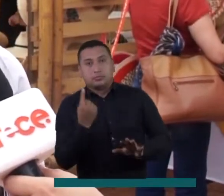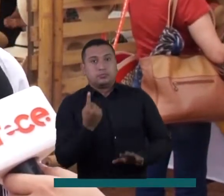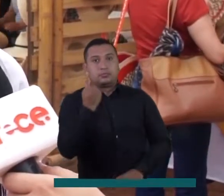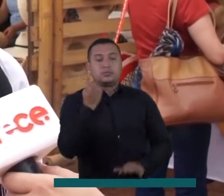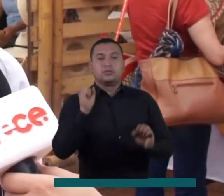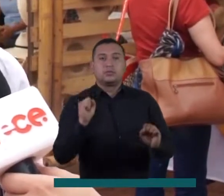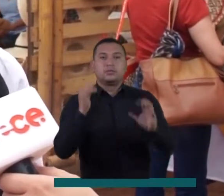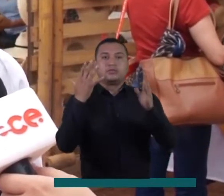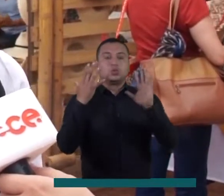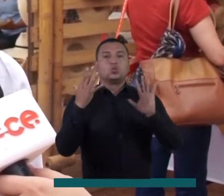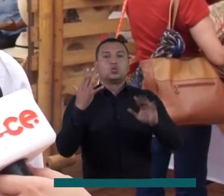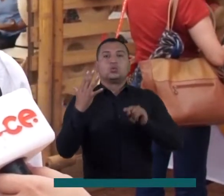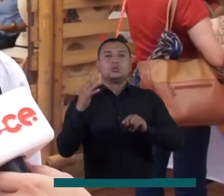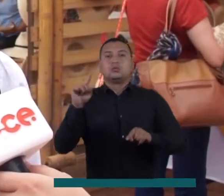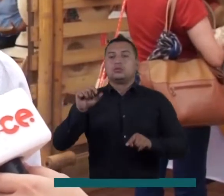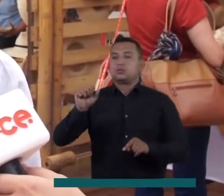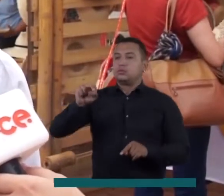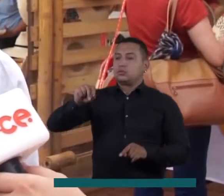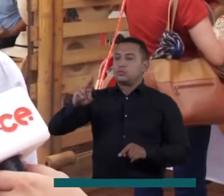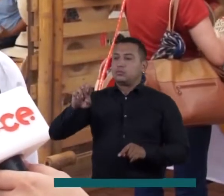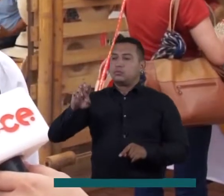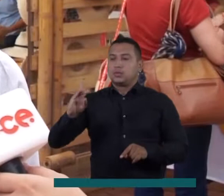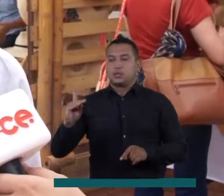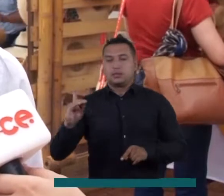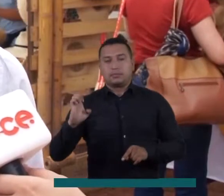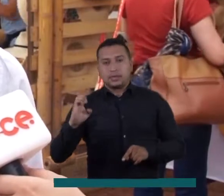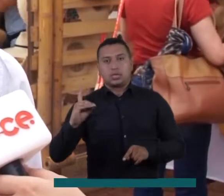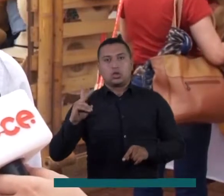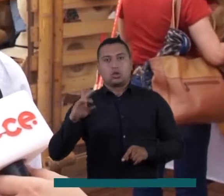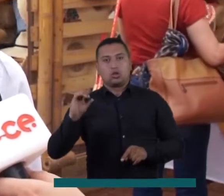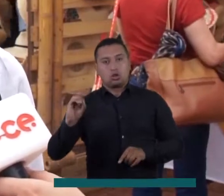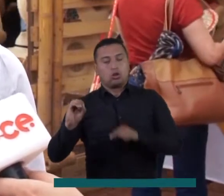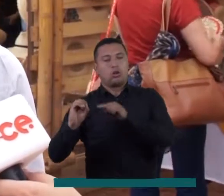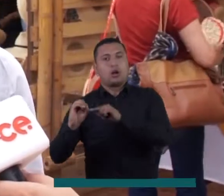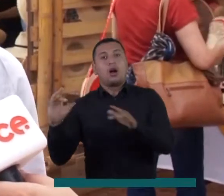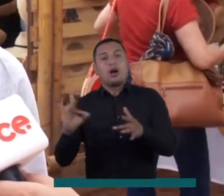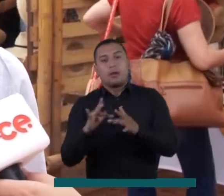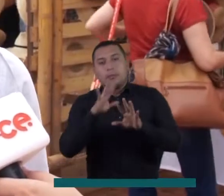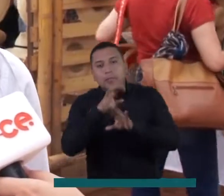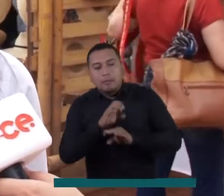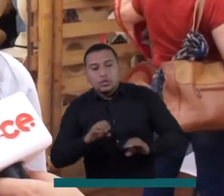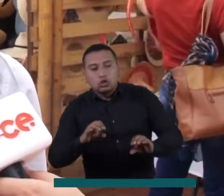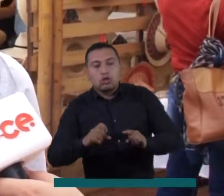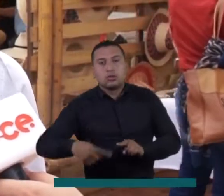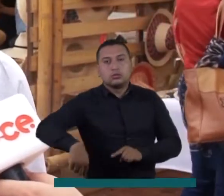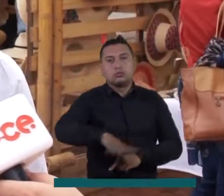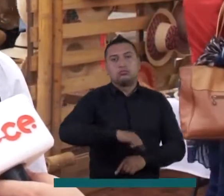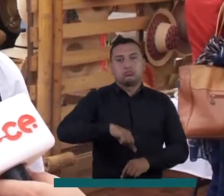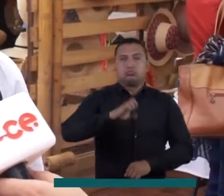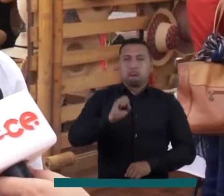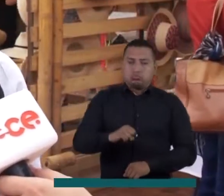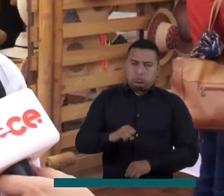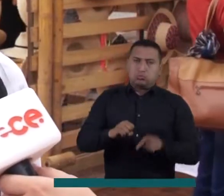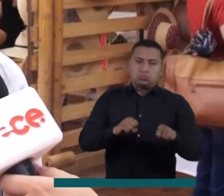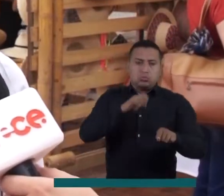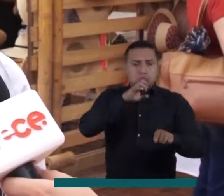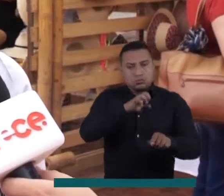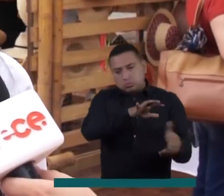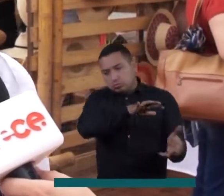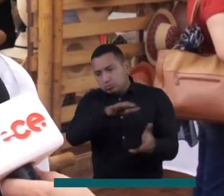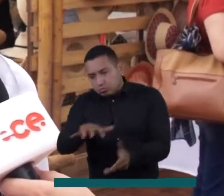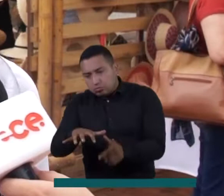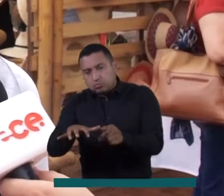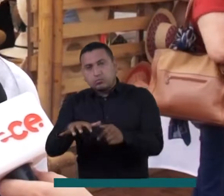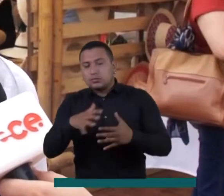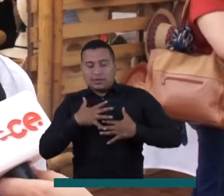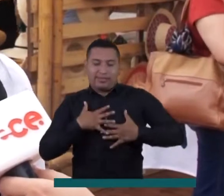el primer Festival Sanpedrino de Mascotas. Van a poder llevar en familia, compartir con su mascota,